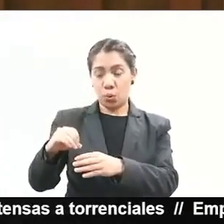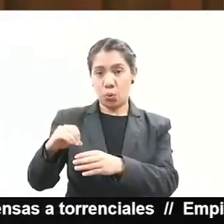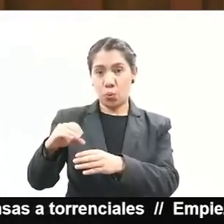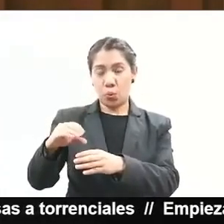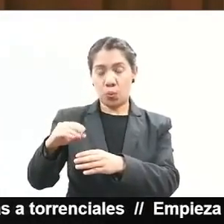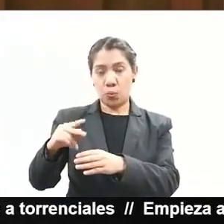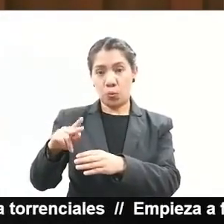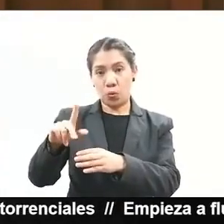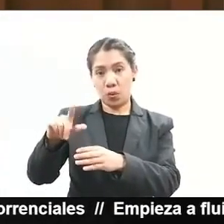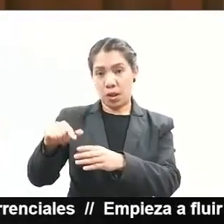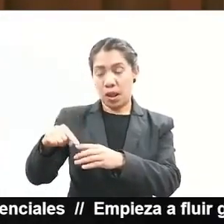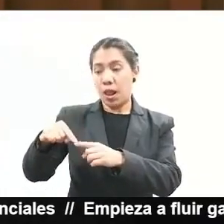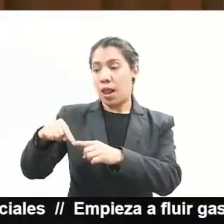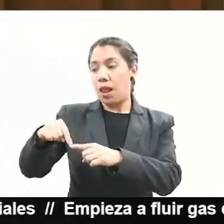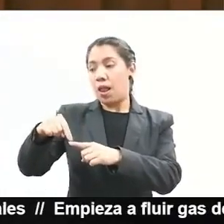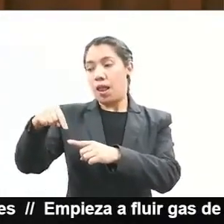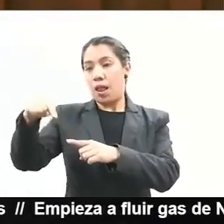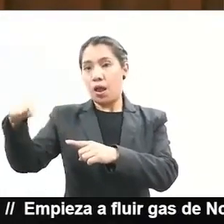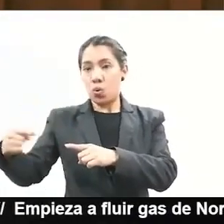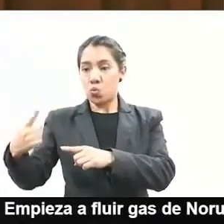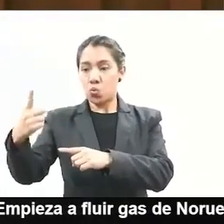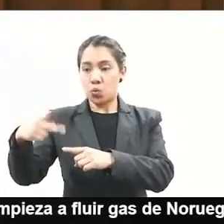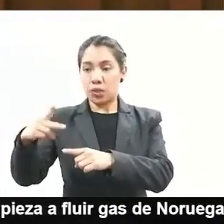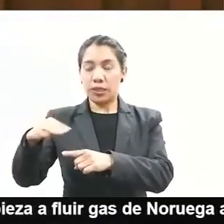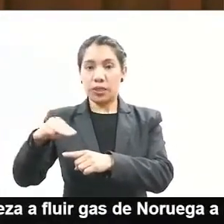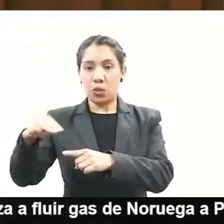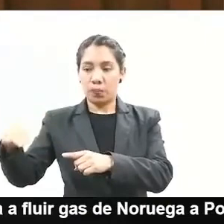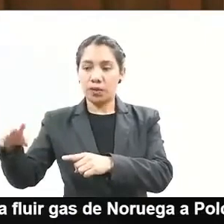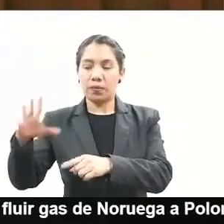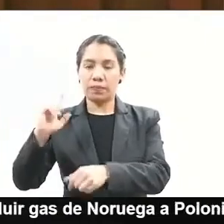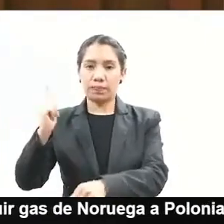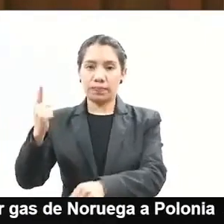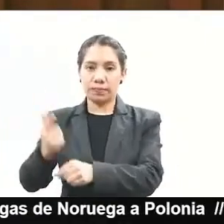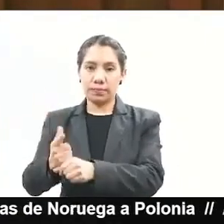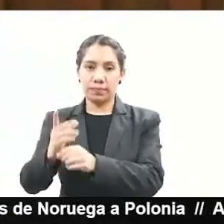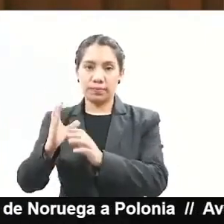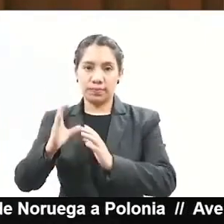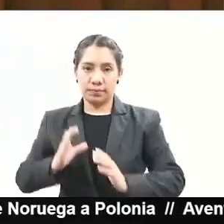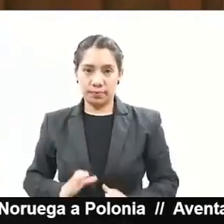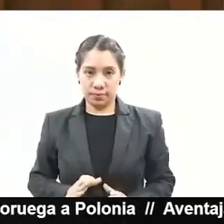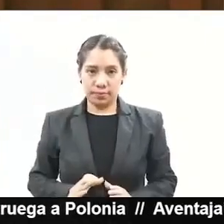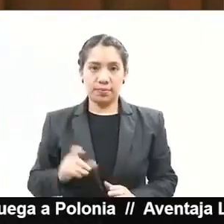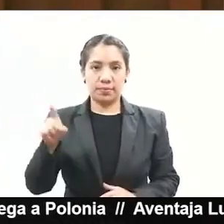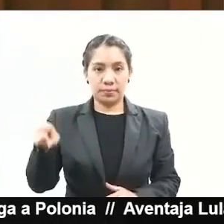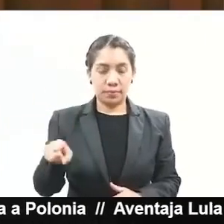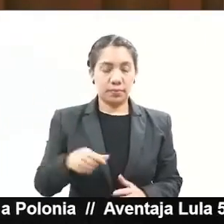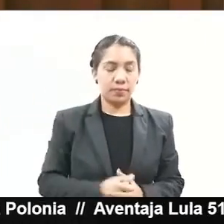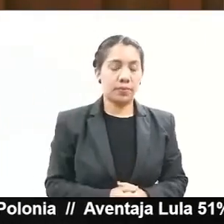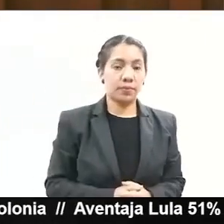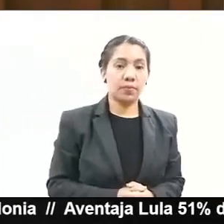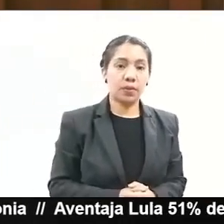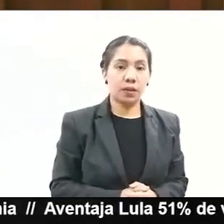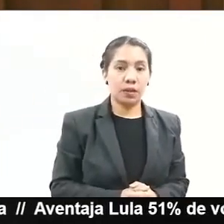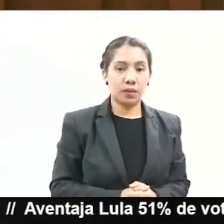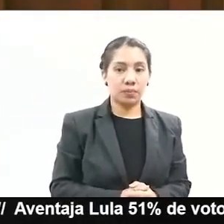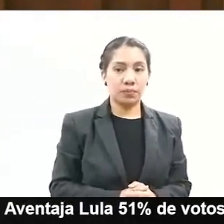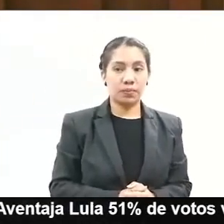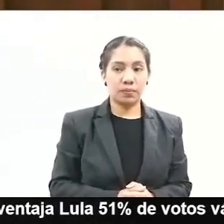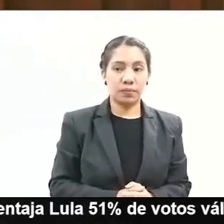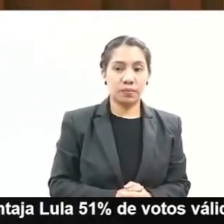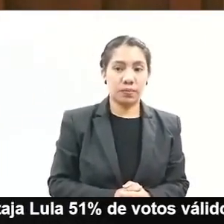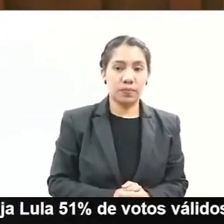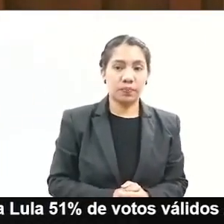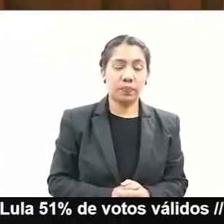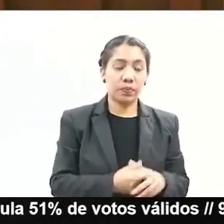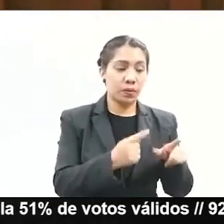relación de ese informe del Grupo de Guerreros Unidos con diferentes miembros de las corporaciones de seguridad, como parte de las condiciones